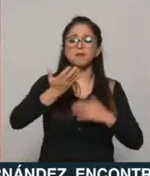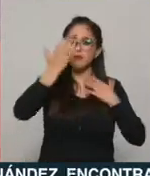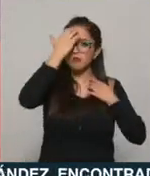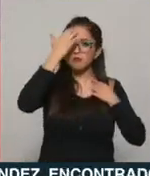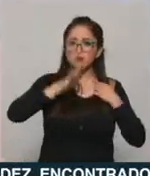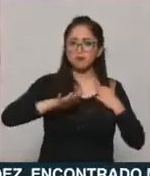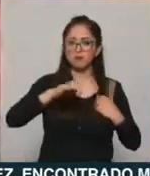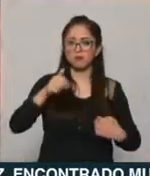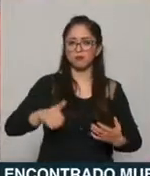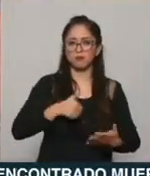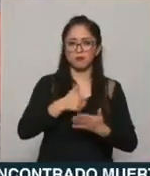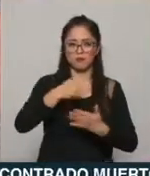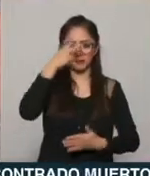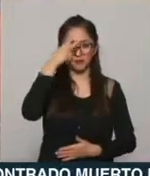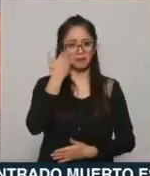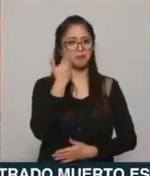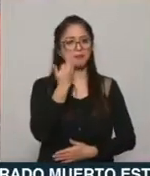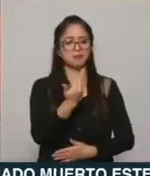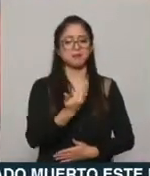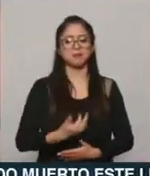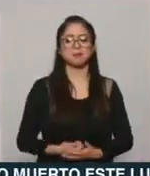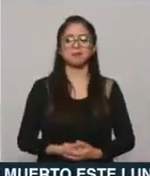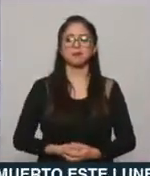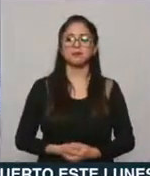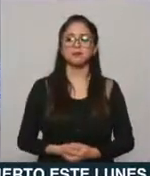si vemos? Perfecto. Vamos.